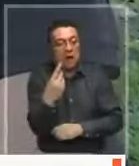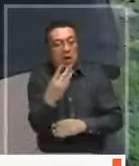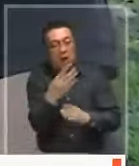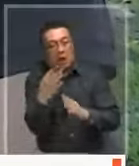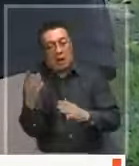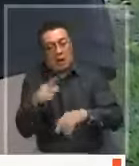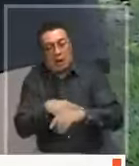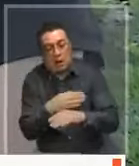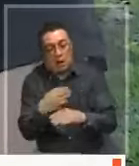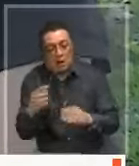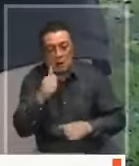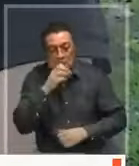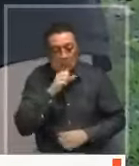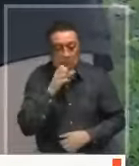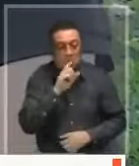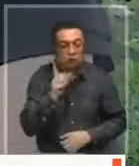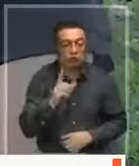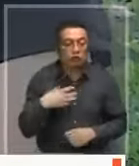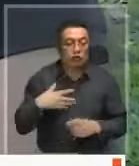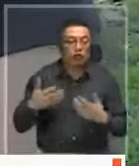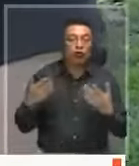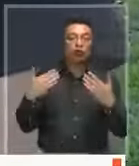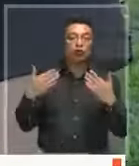el calor. No, yo con el aire